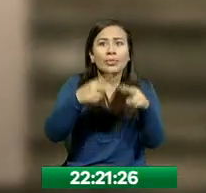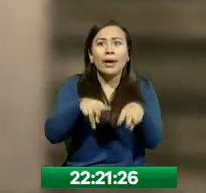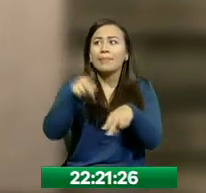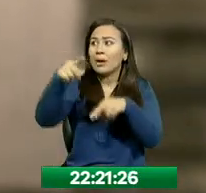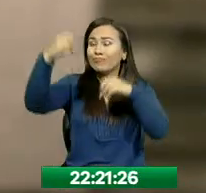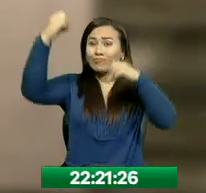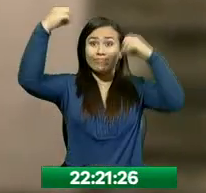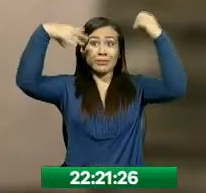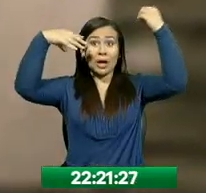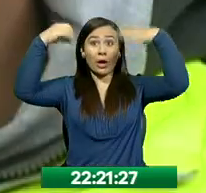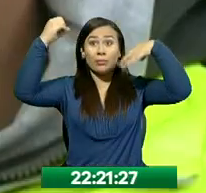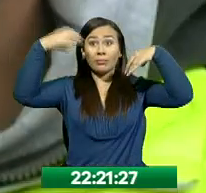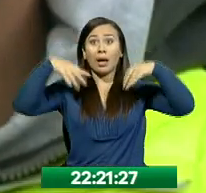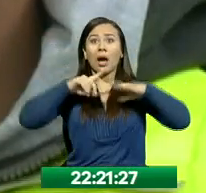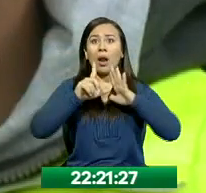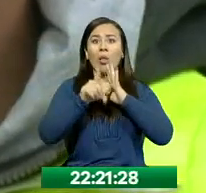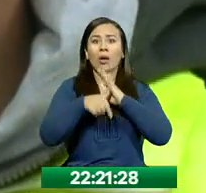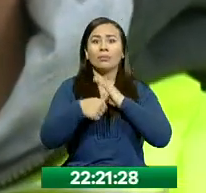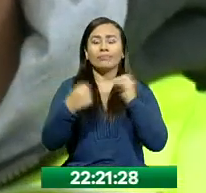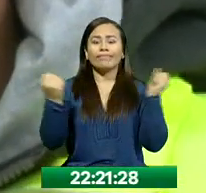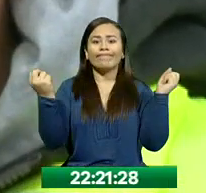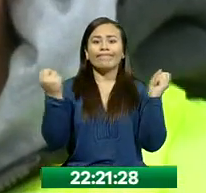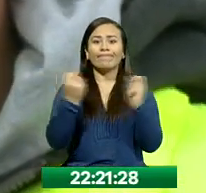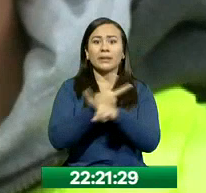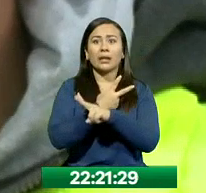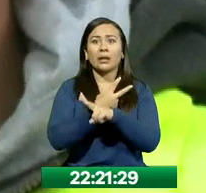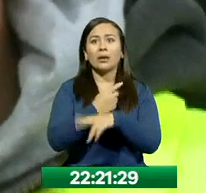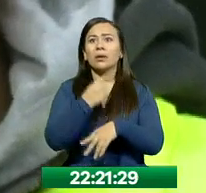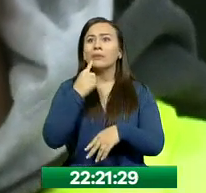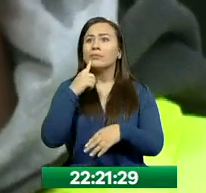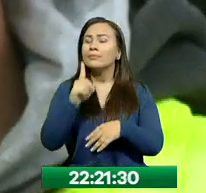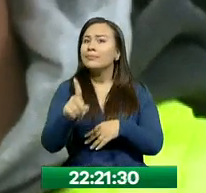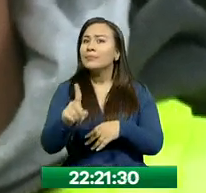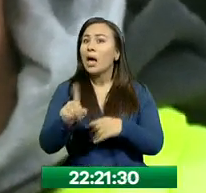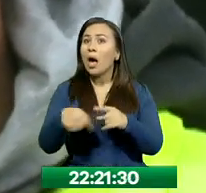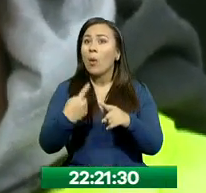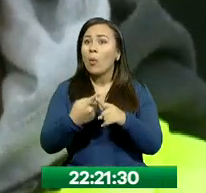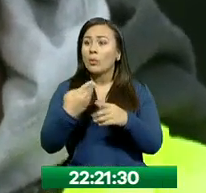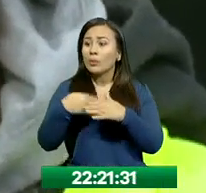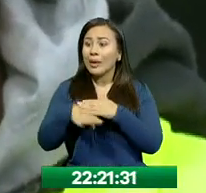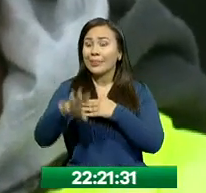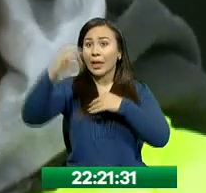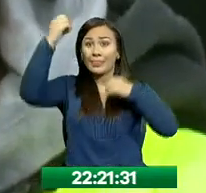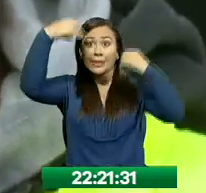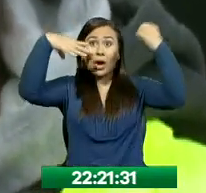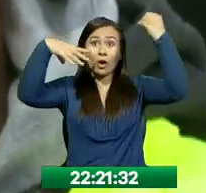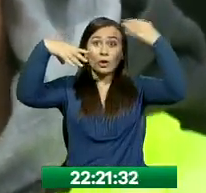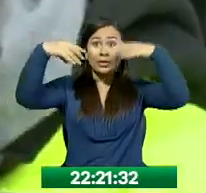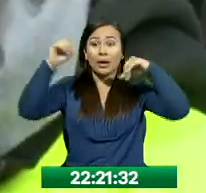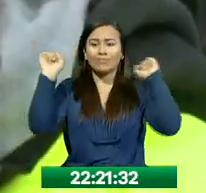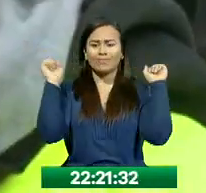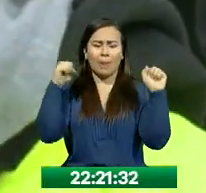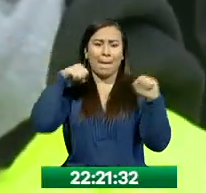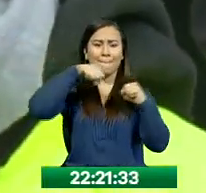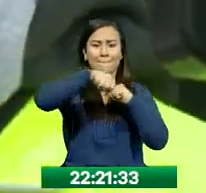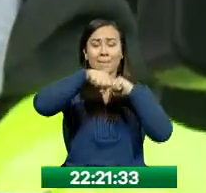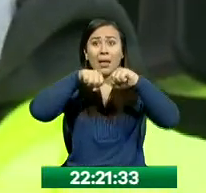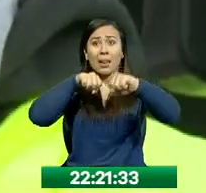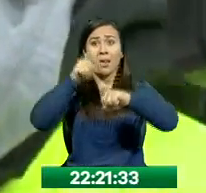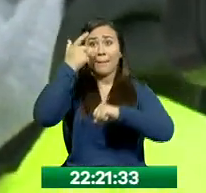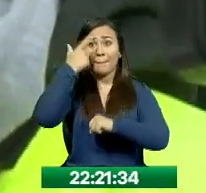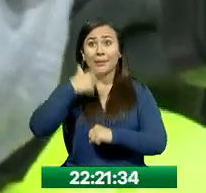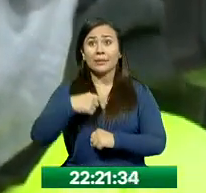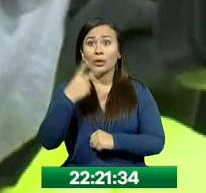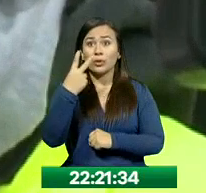de diversión empañó la farra. En el interior de una discoteca del sector se produce una riña. Esta persona